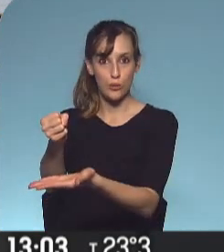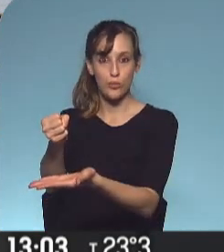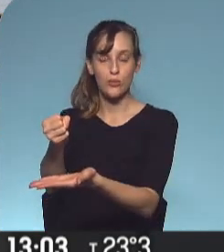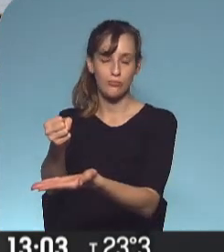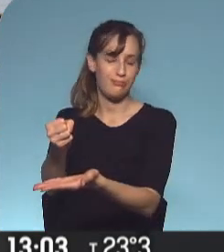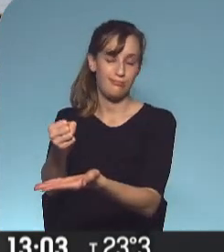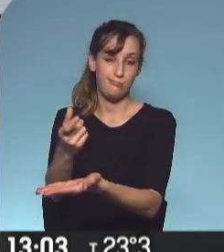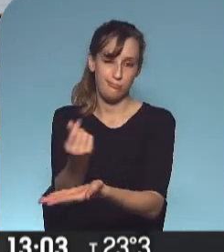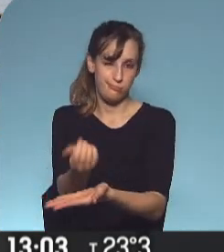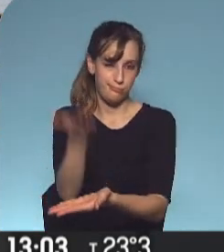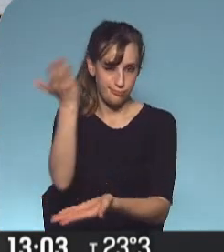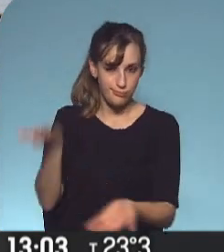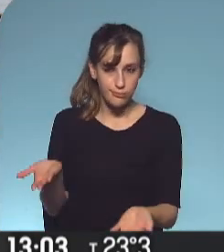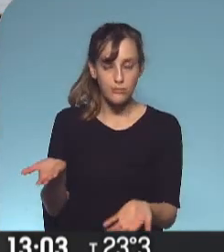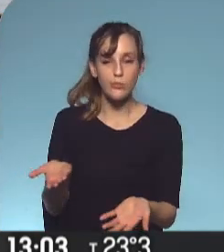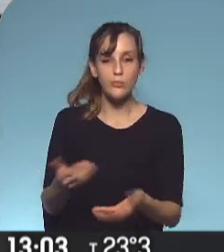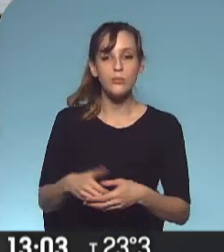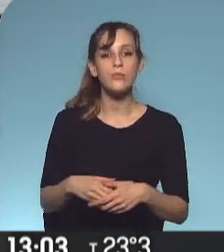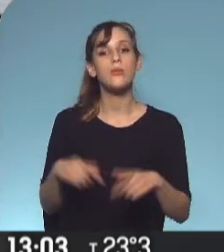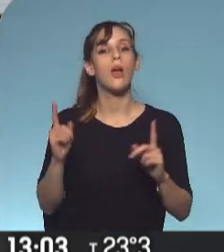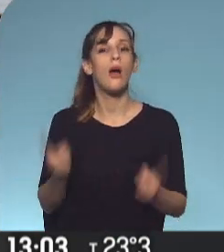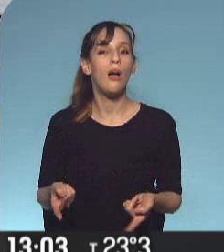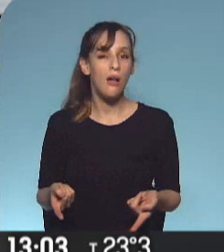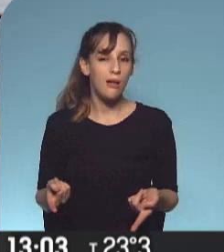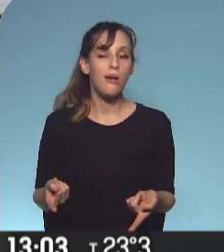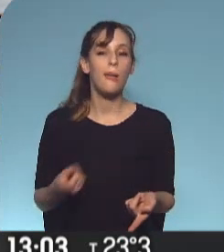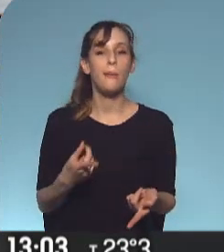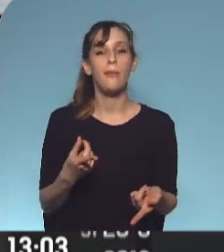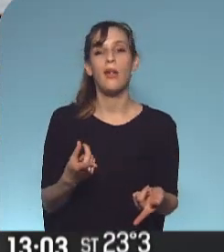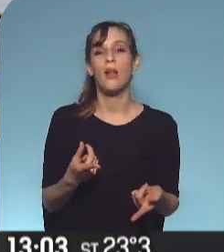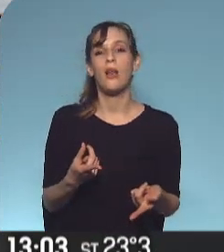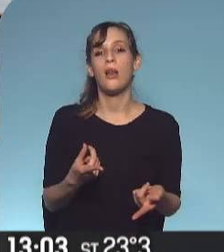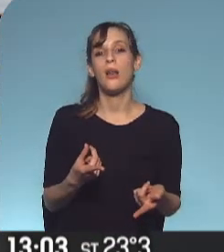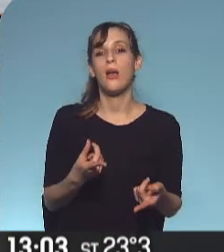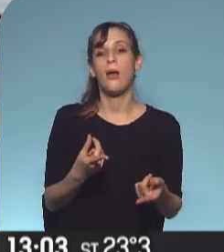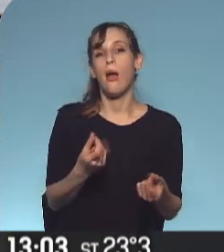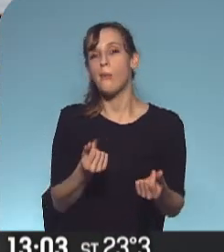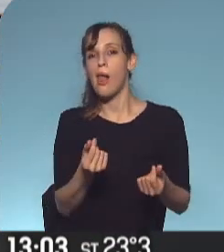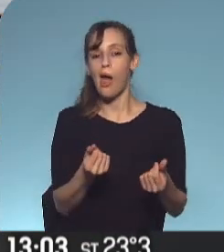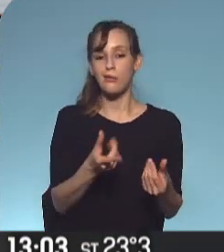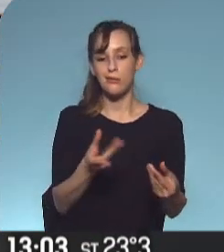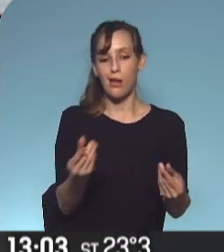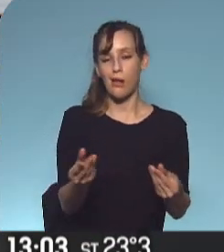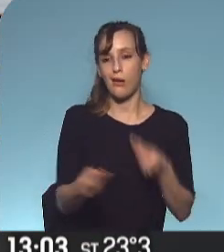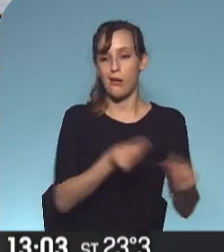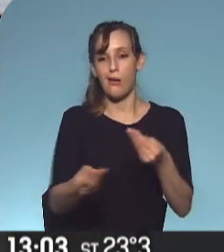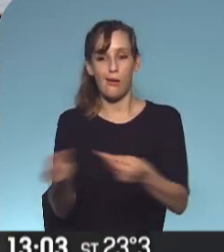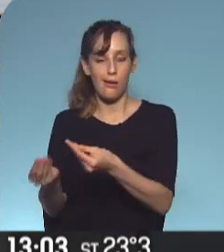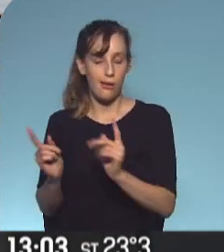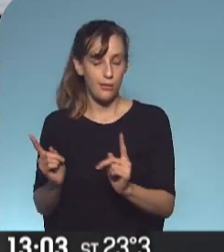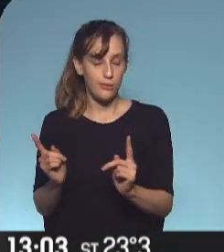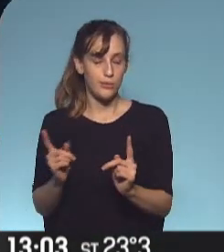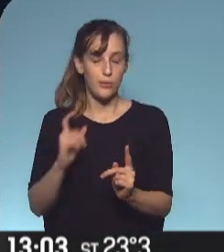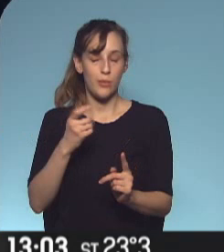otro lado haciendo una especie de pasamanos a través de presuntos testaferros que lo que denuncia mariano macri